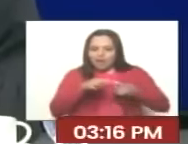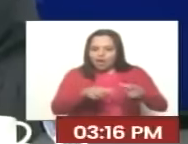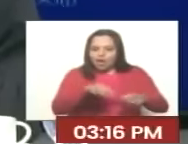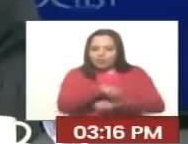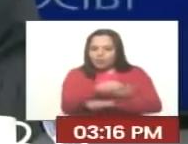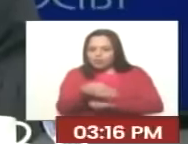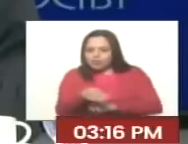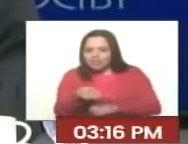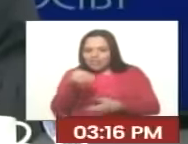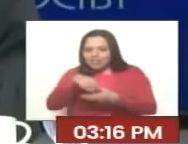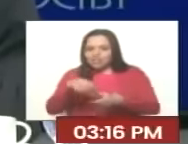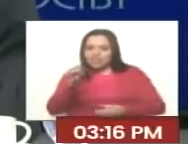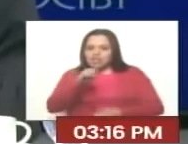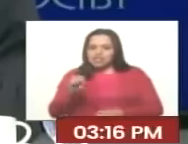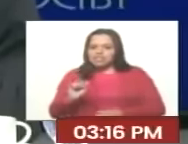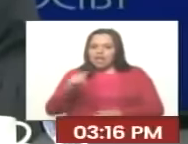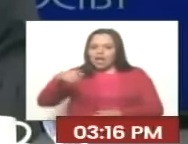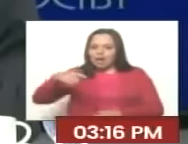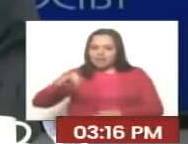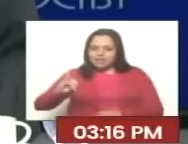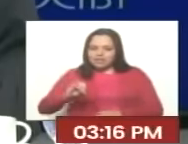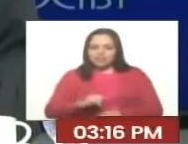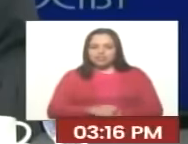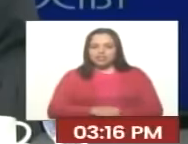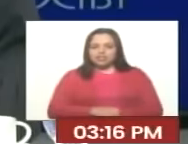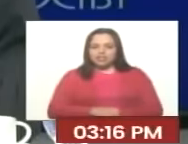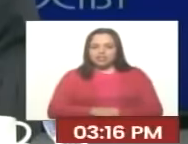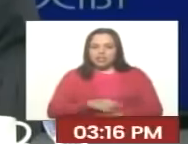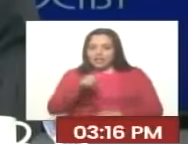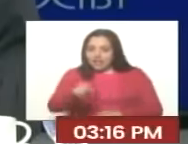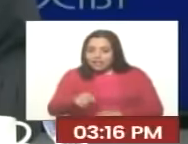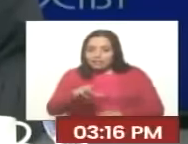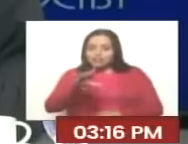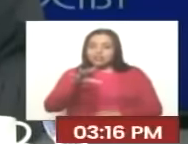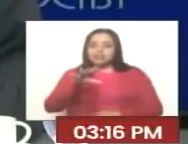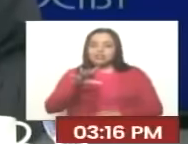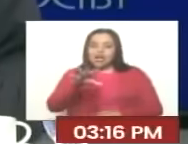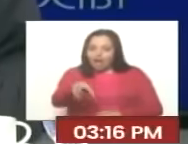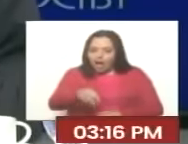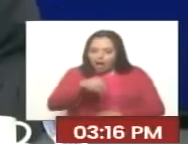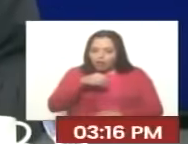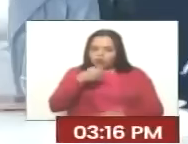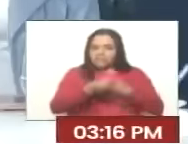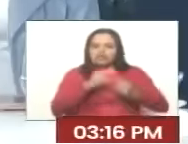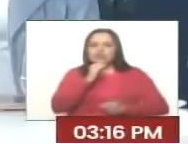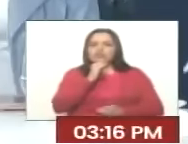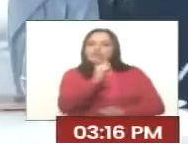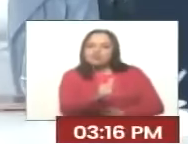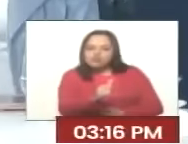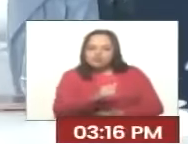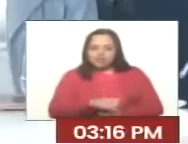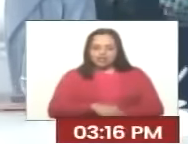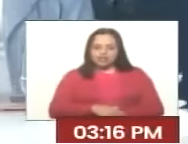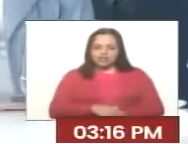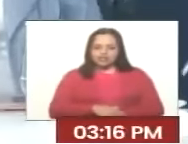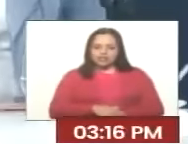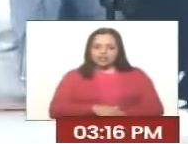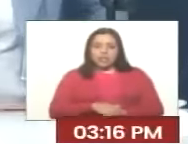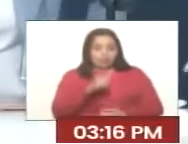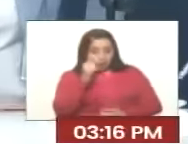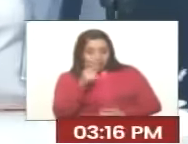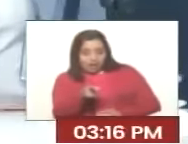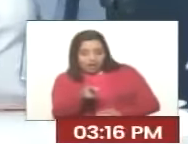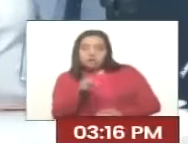música en el SAPI, ¿verdad? Él agarró y ejerció una demanda, una acción de nulidad. ¿El papá?